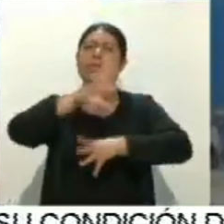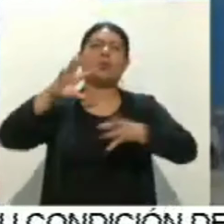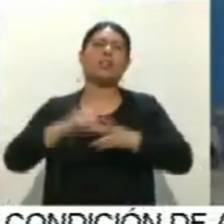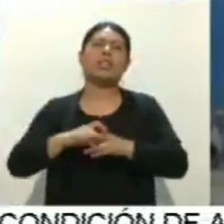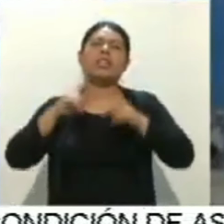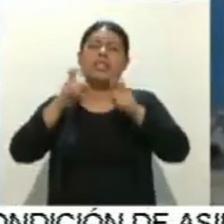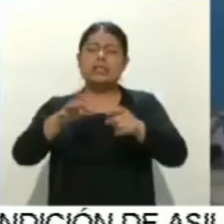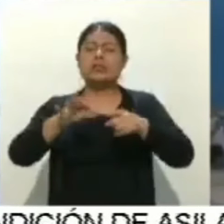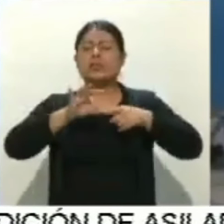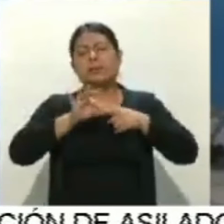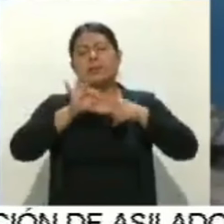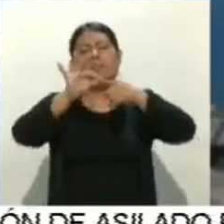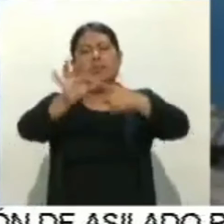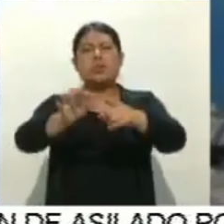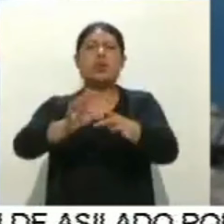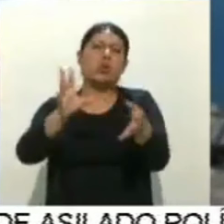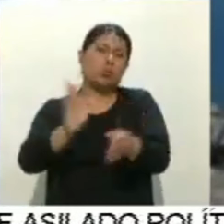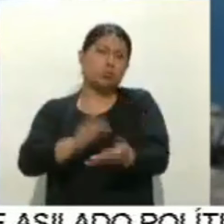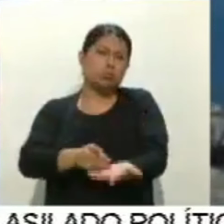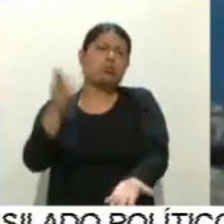camino, yo creo que muy,